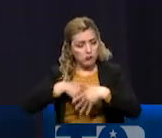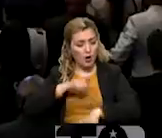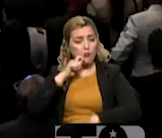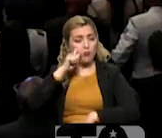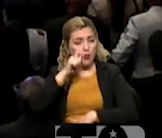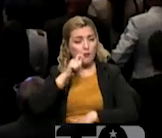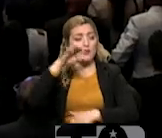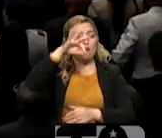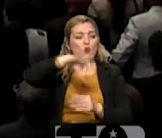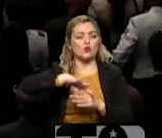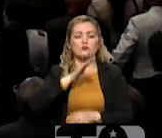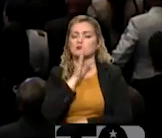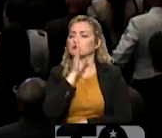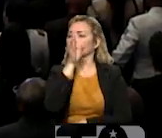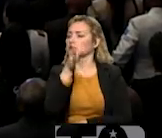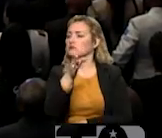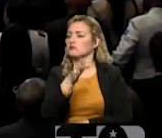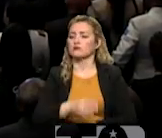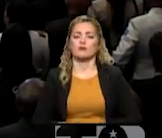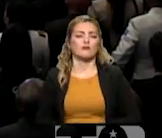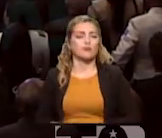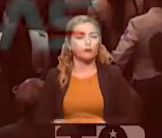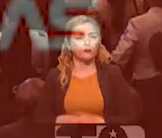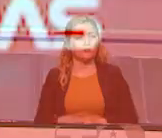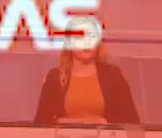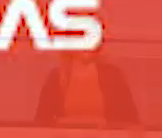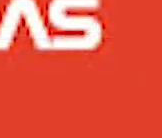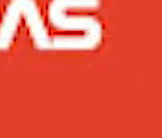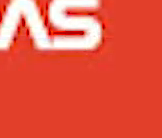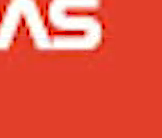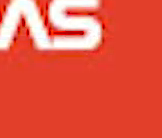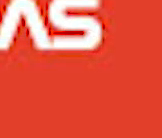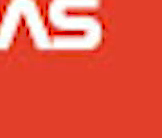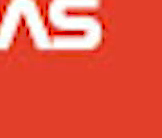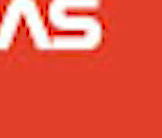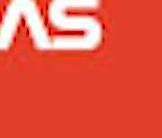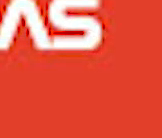urnas en quito paúl coelho 24 horas